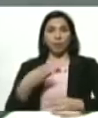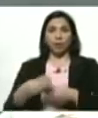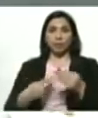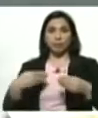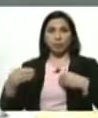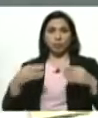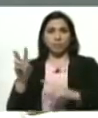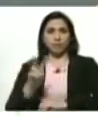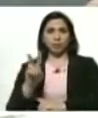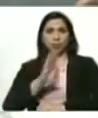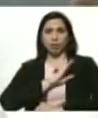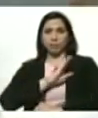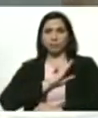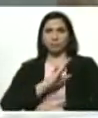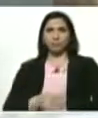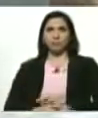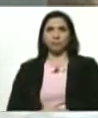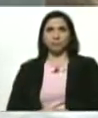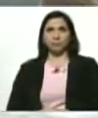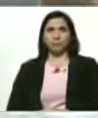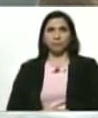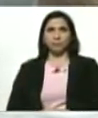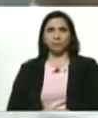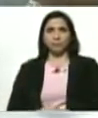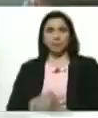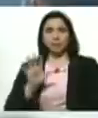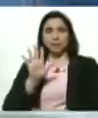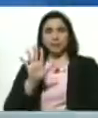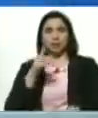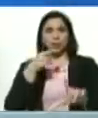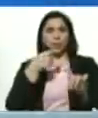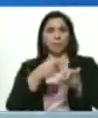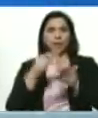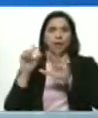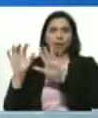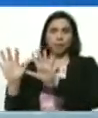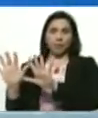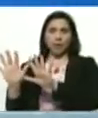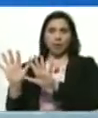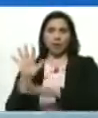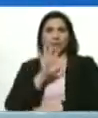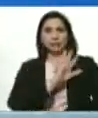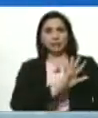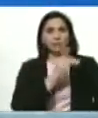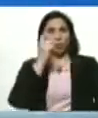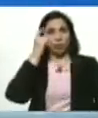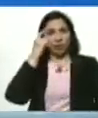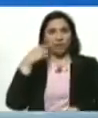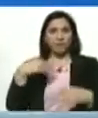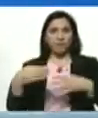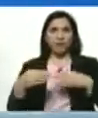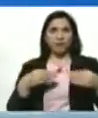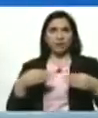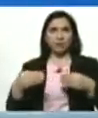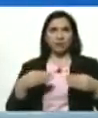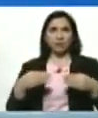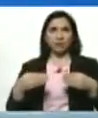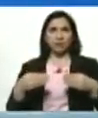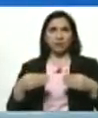venezolano el 5 10 cinco días de flexibilización